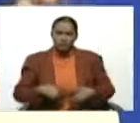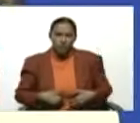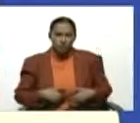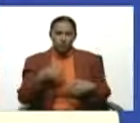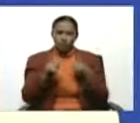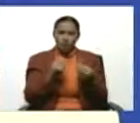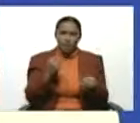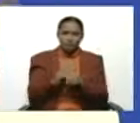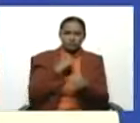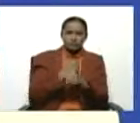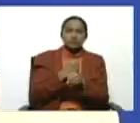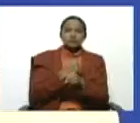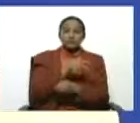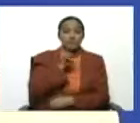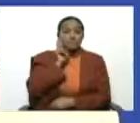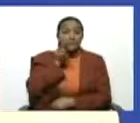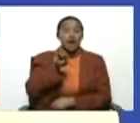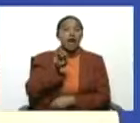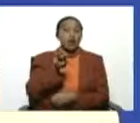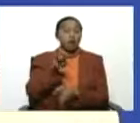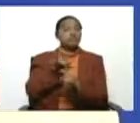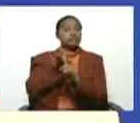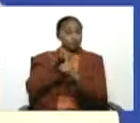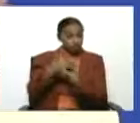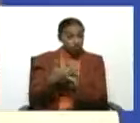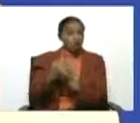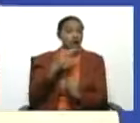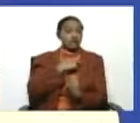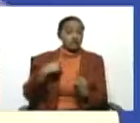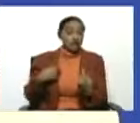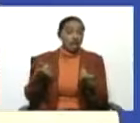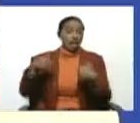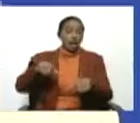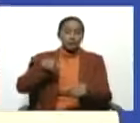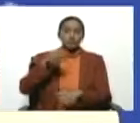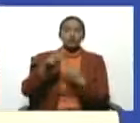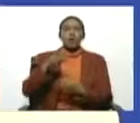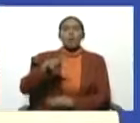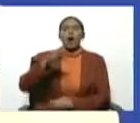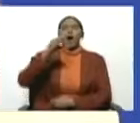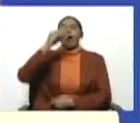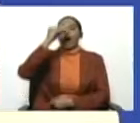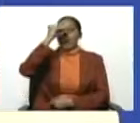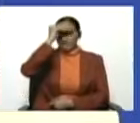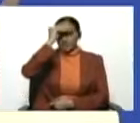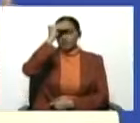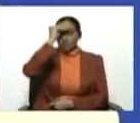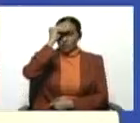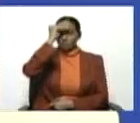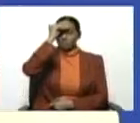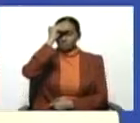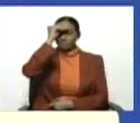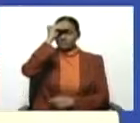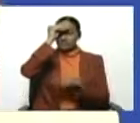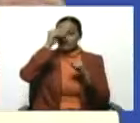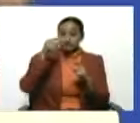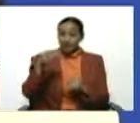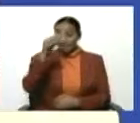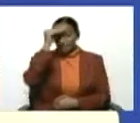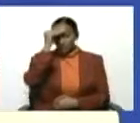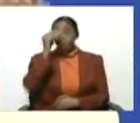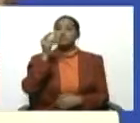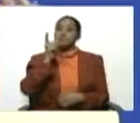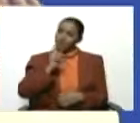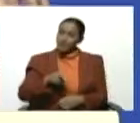lo que vieron de esta fuga de capitales se dio cuenta de que caray Esto es algo que tenemos que que